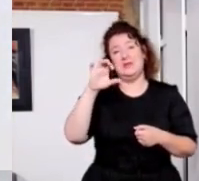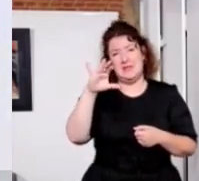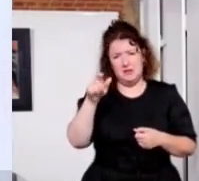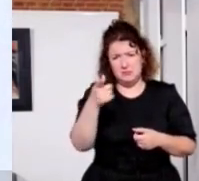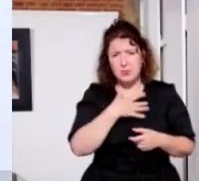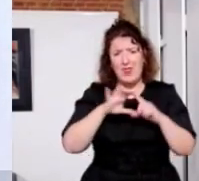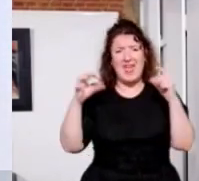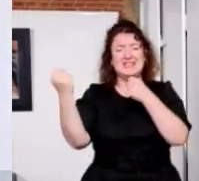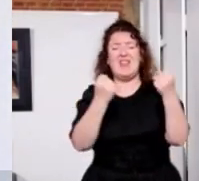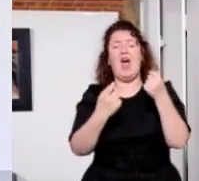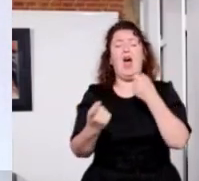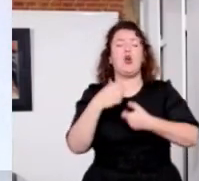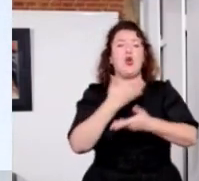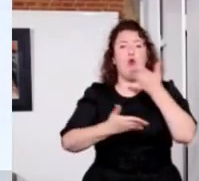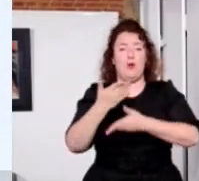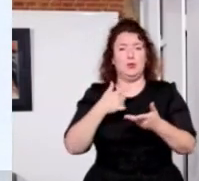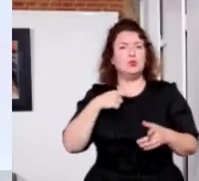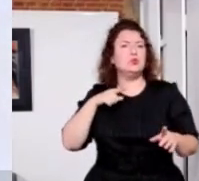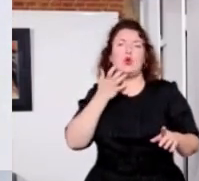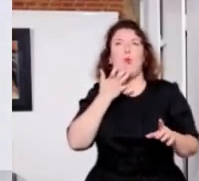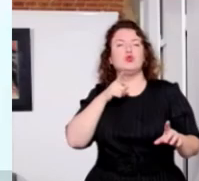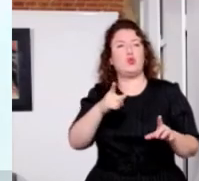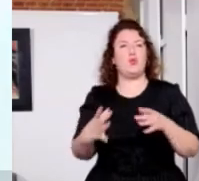colaboradora y haz que sea tu Volunteca.